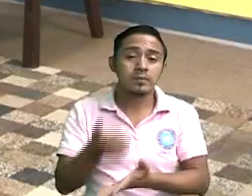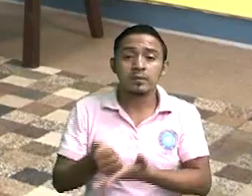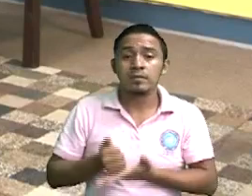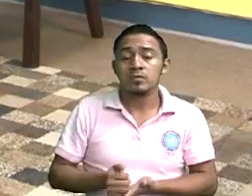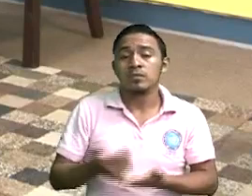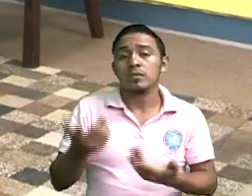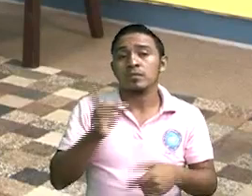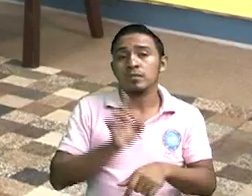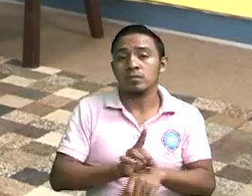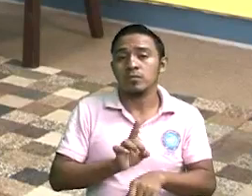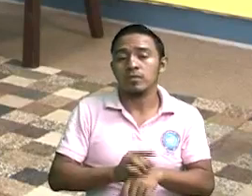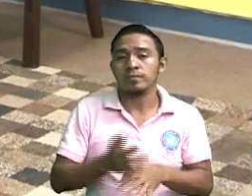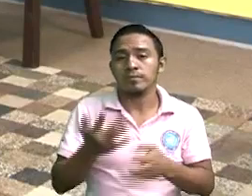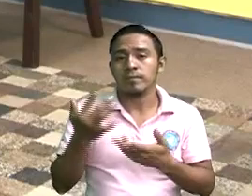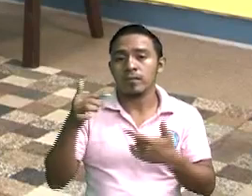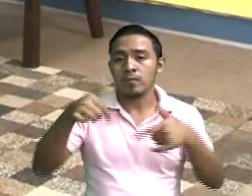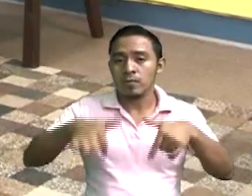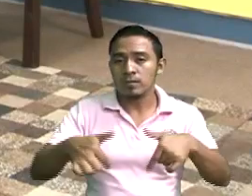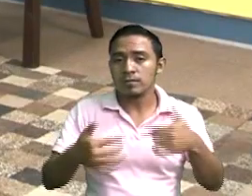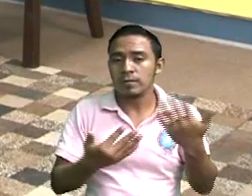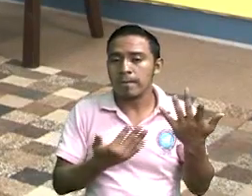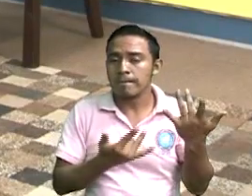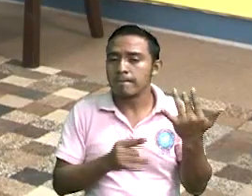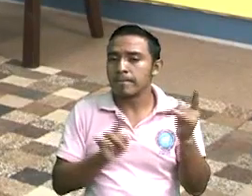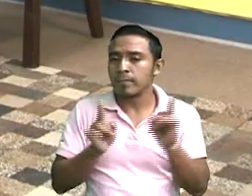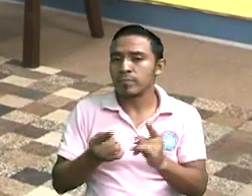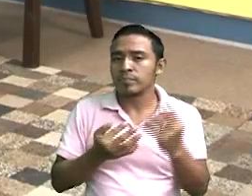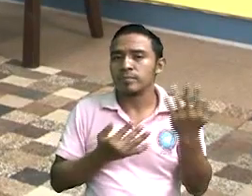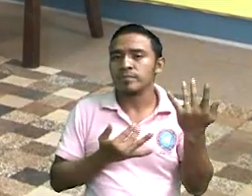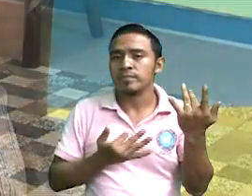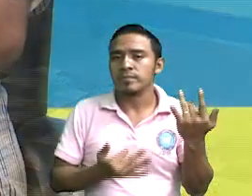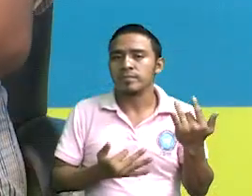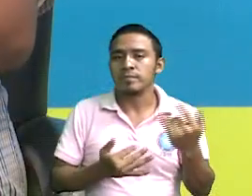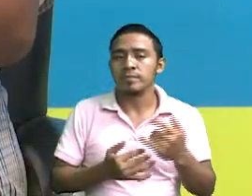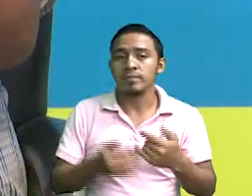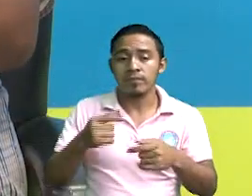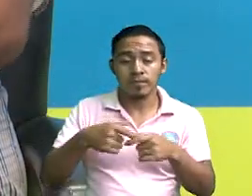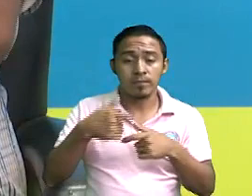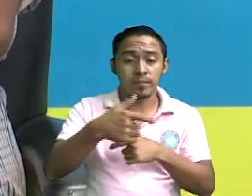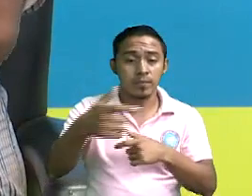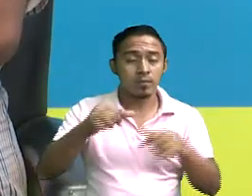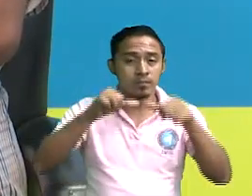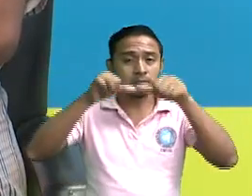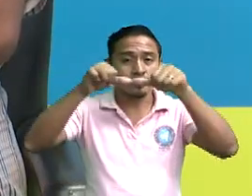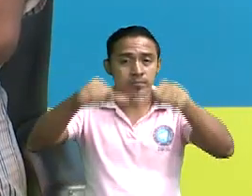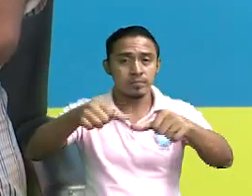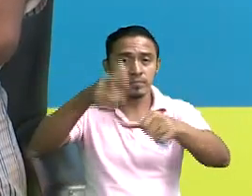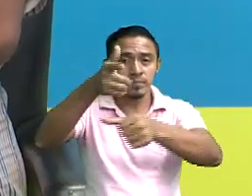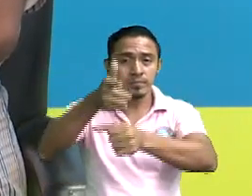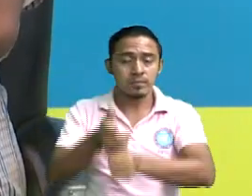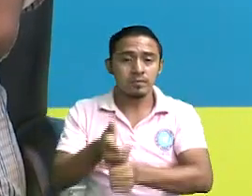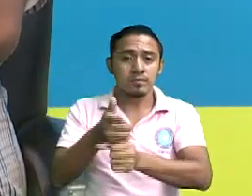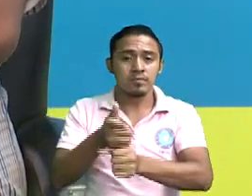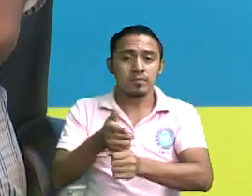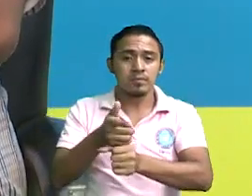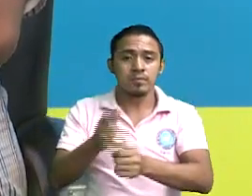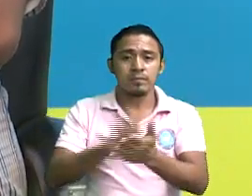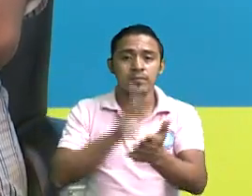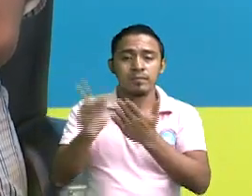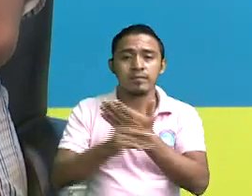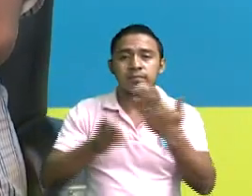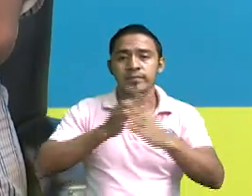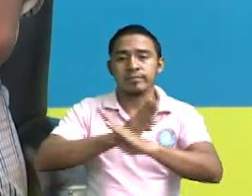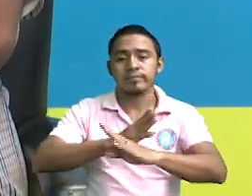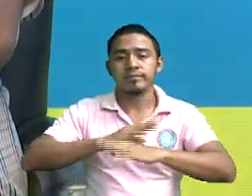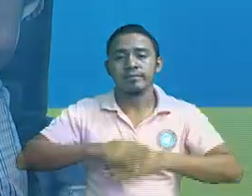profesional de un médico. Vámonos a hacer una pequeña pausa, pero les invitamos a que continúen en sintonía de su programa